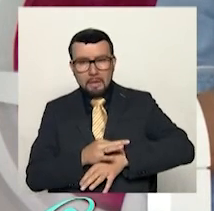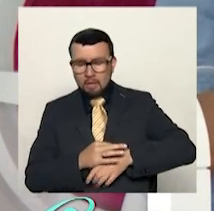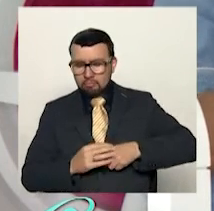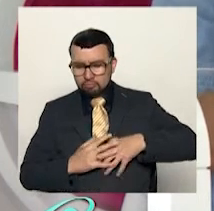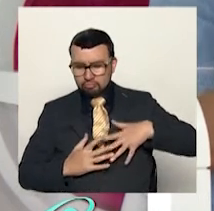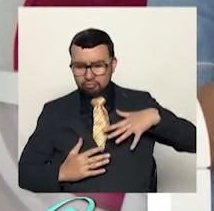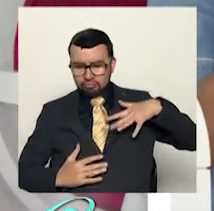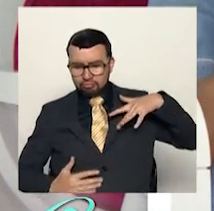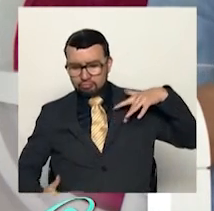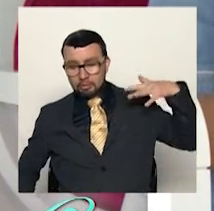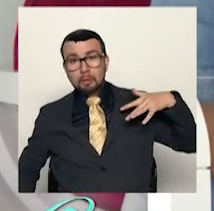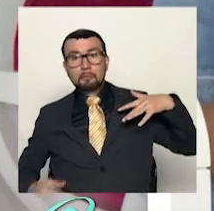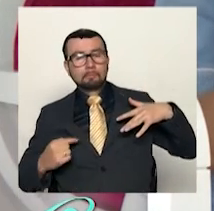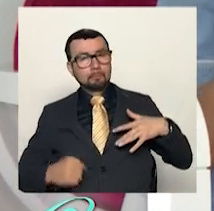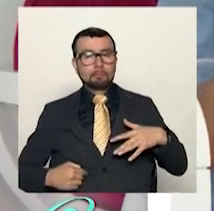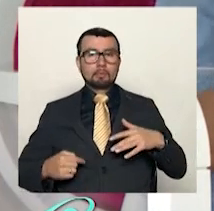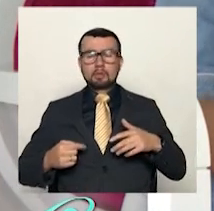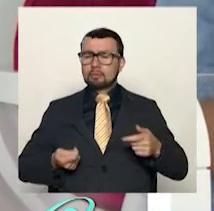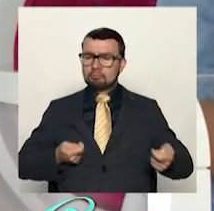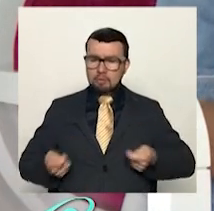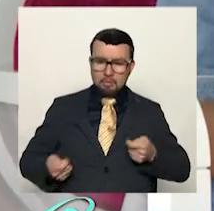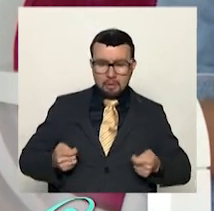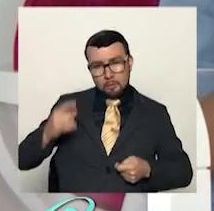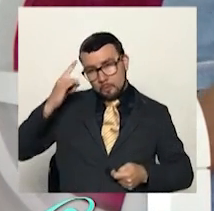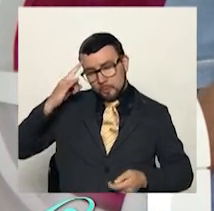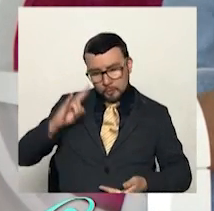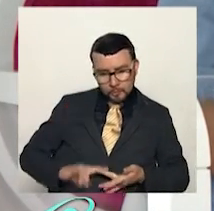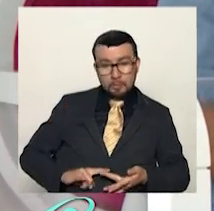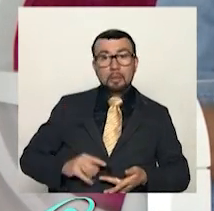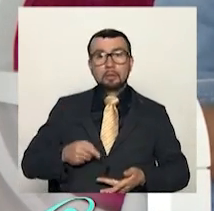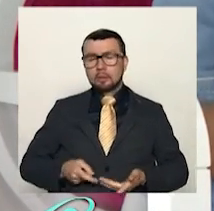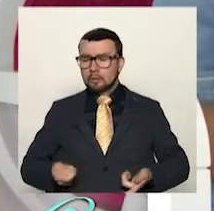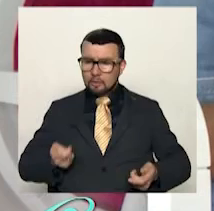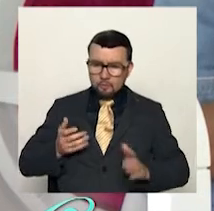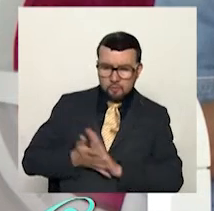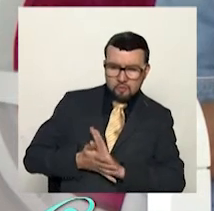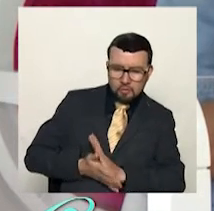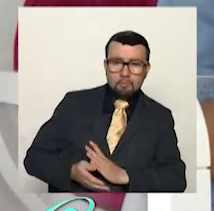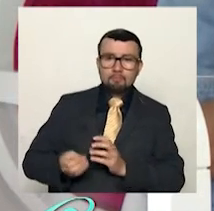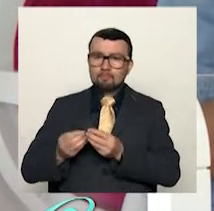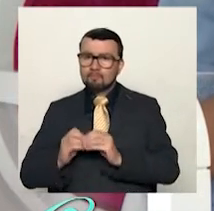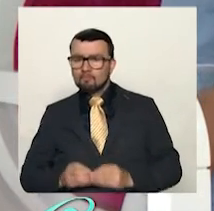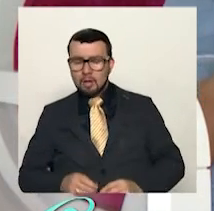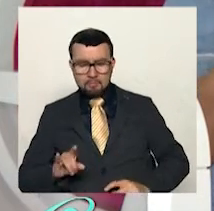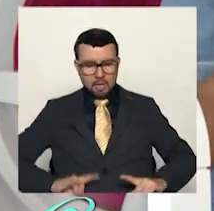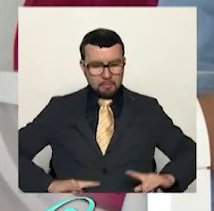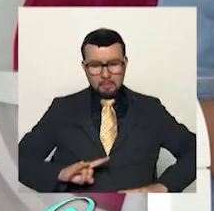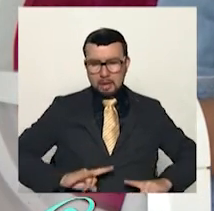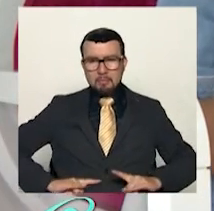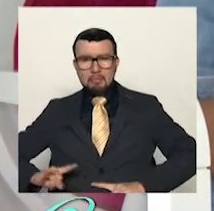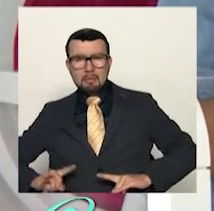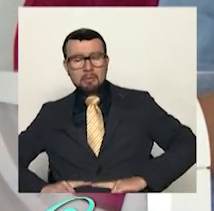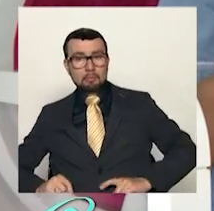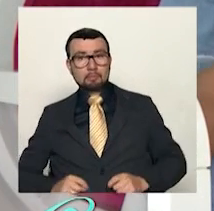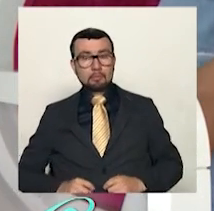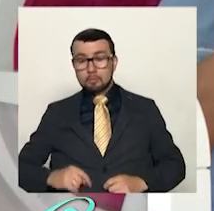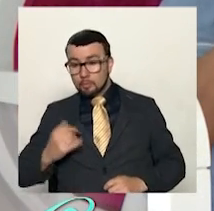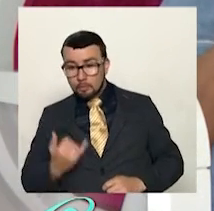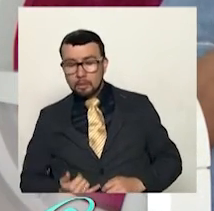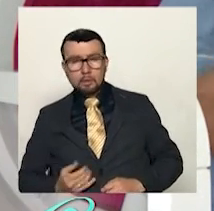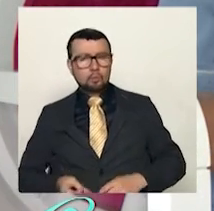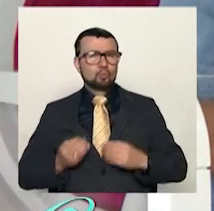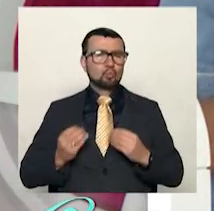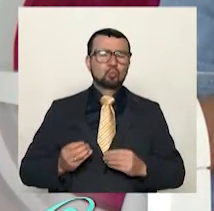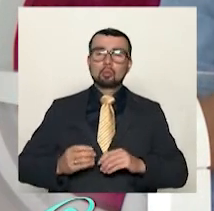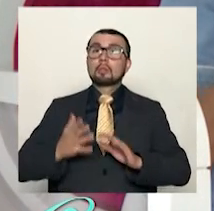los nervios llevaran la información necesaria para elaborar todo ese tipo de procesos. Hay más información